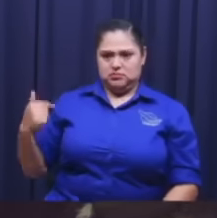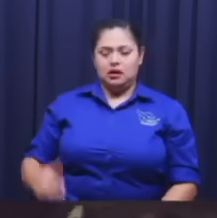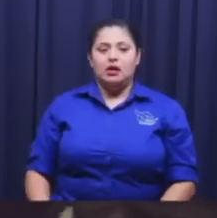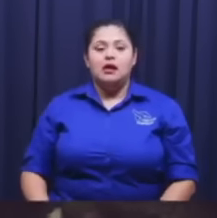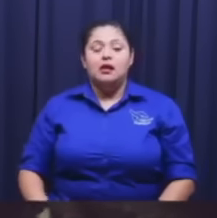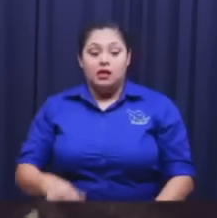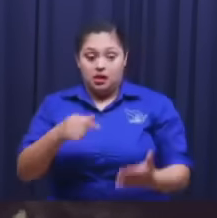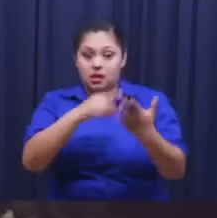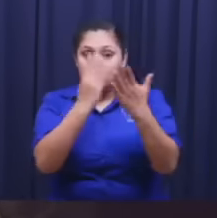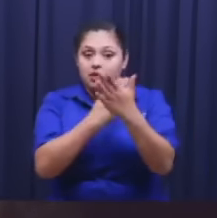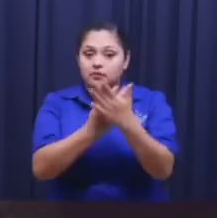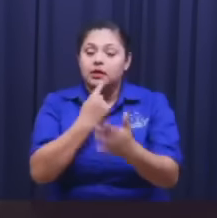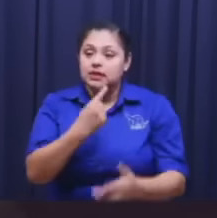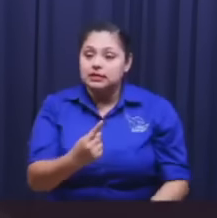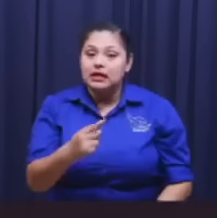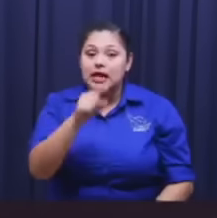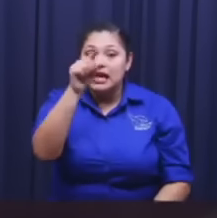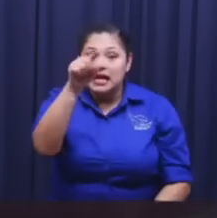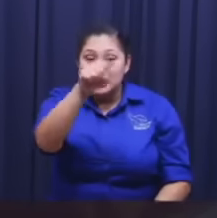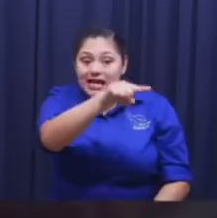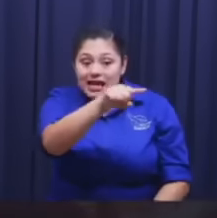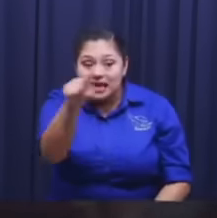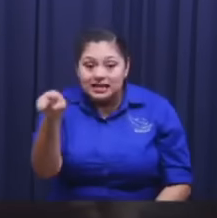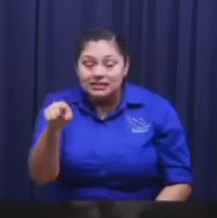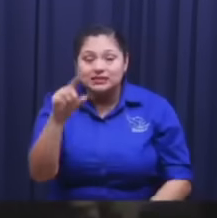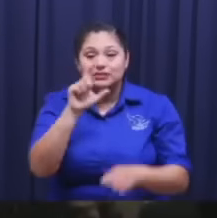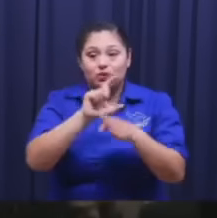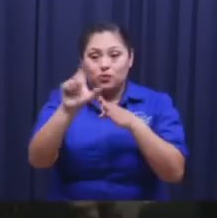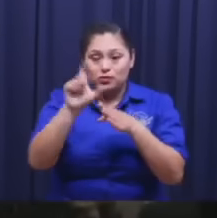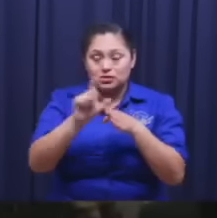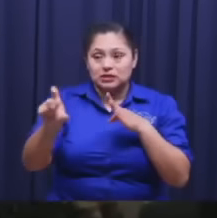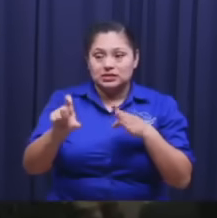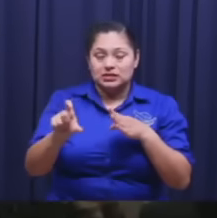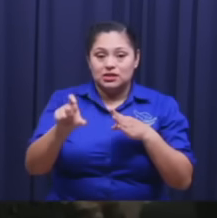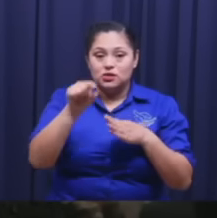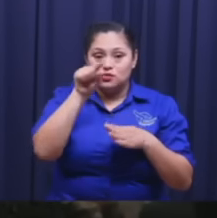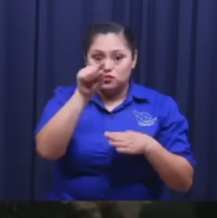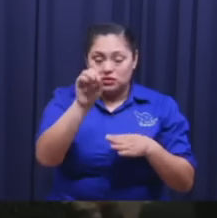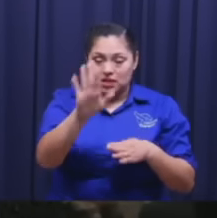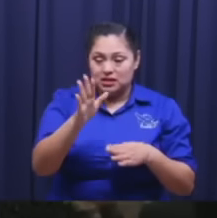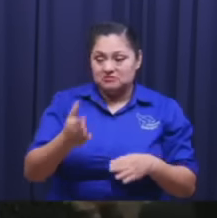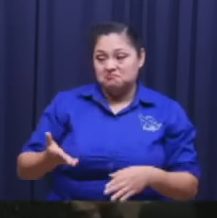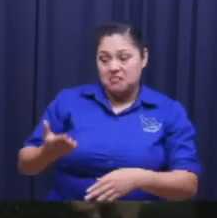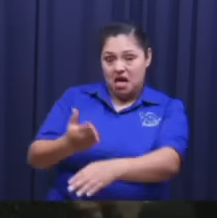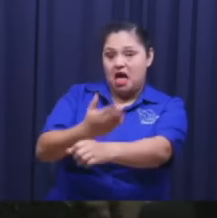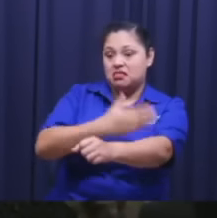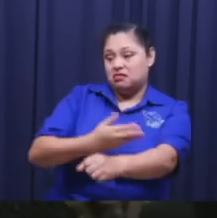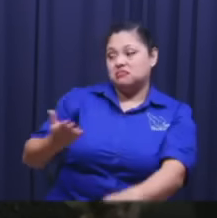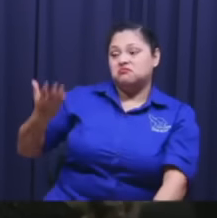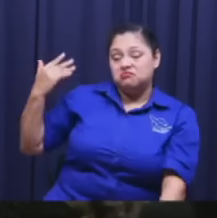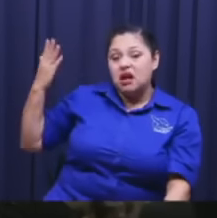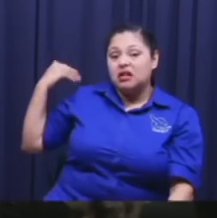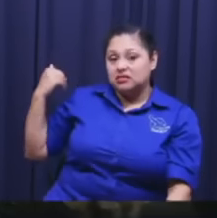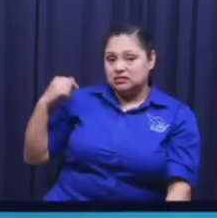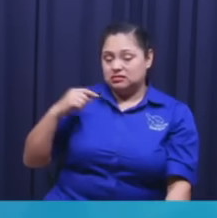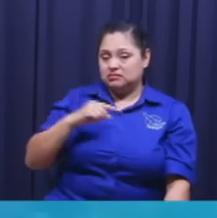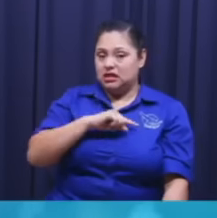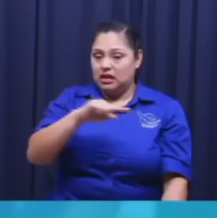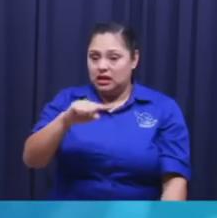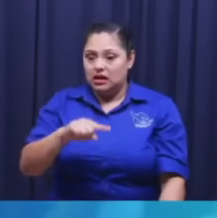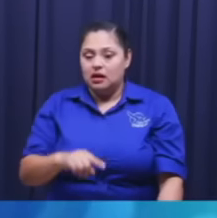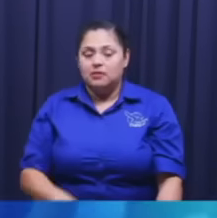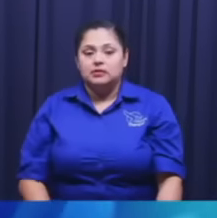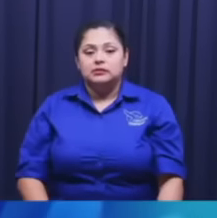Porque la Biblia dice, estas cosas erais algunos de vosotros.